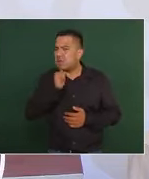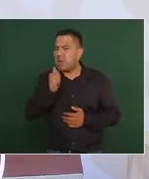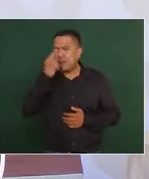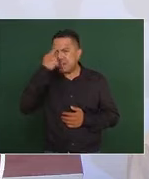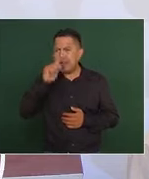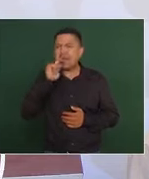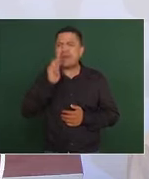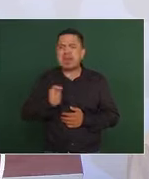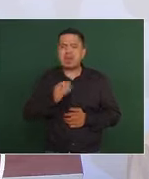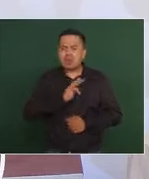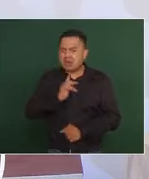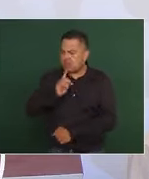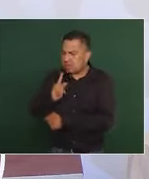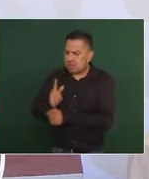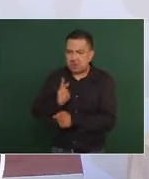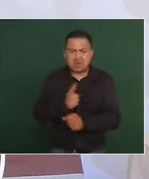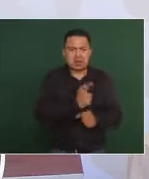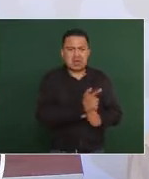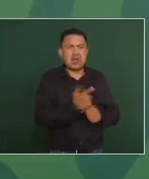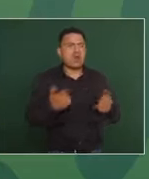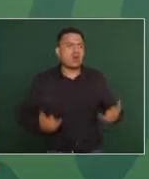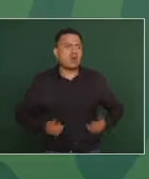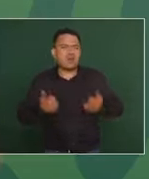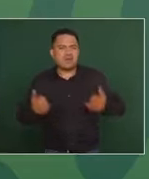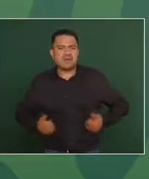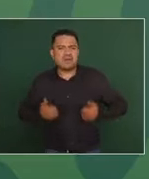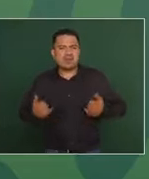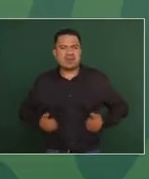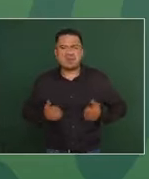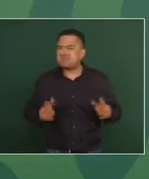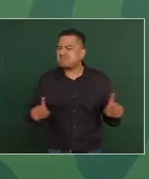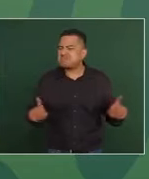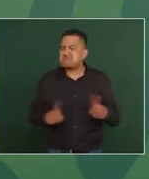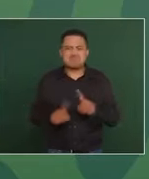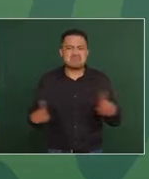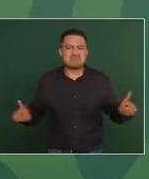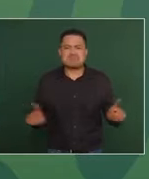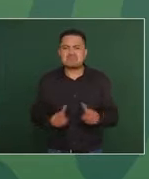para encontrar a los jóvenes, que al contrario,